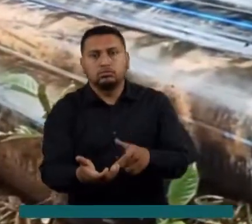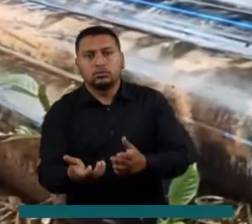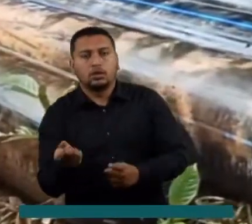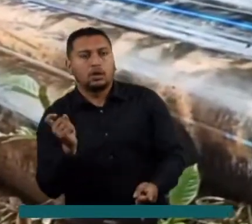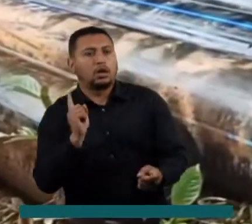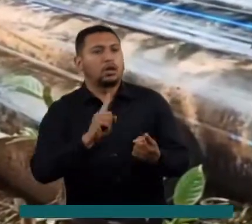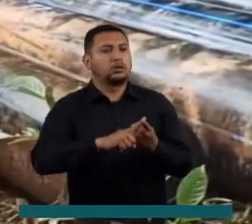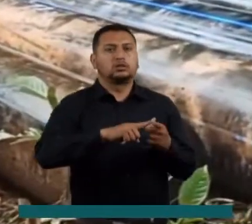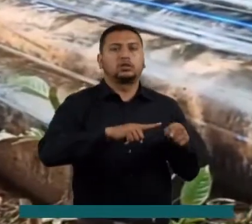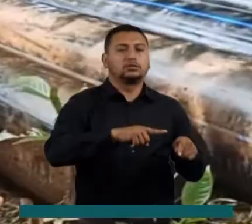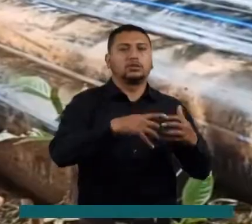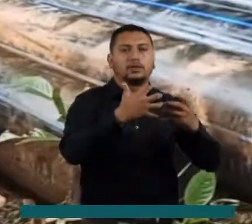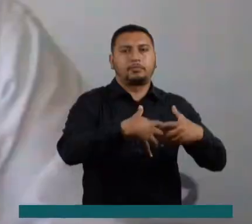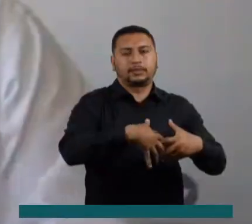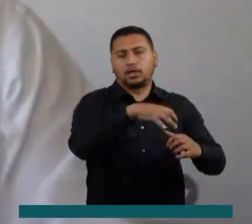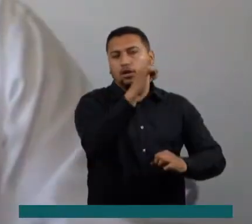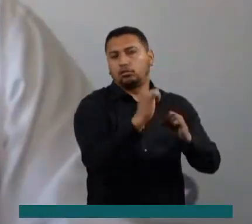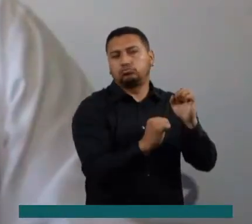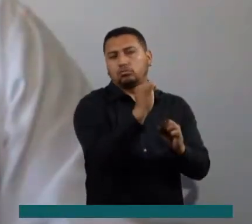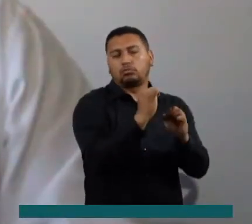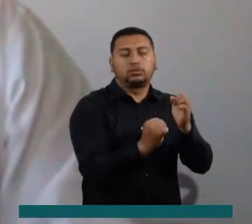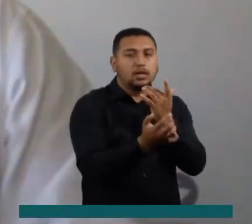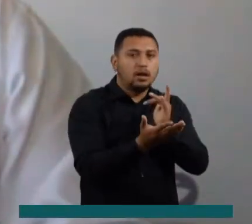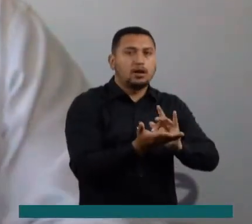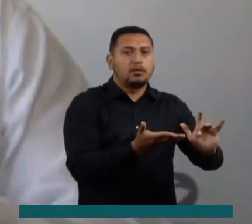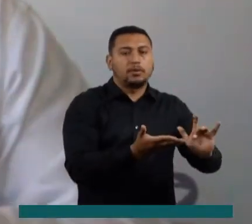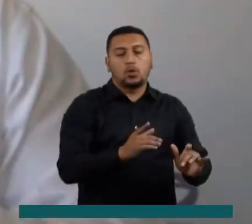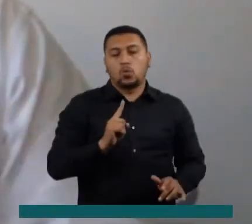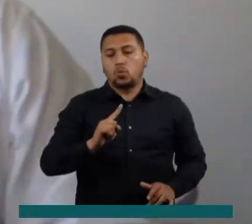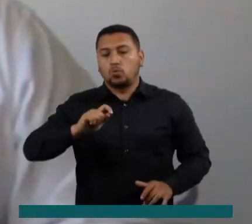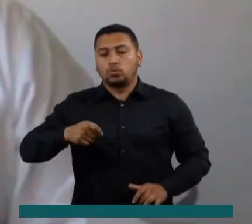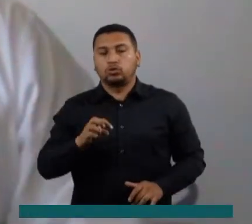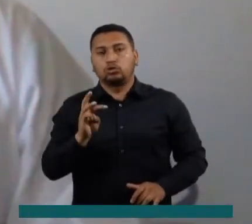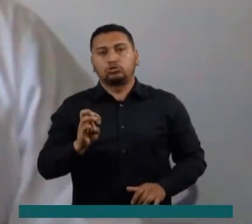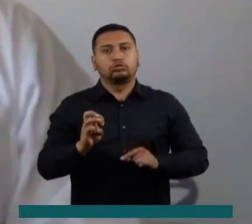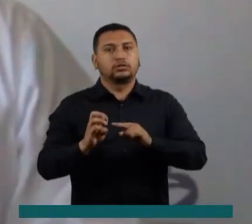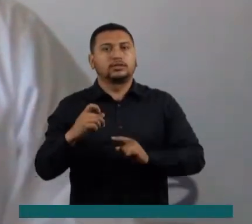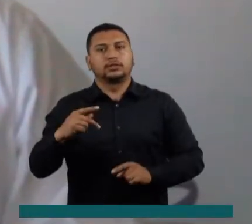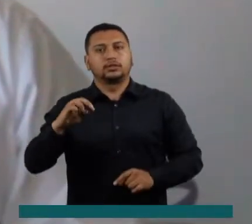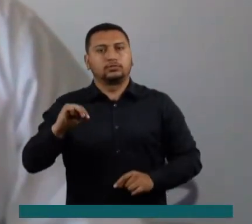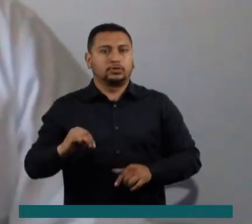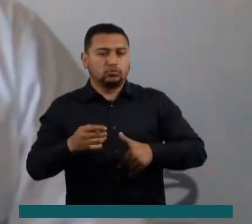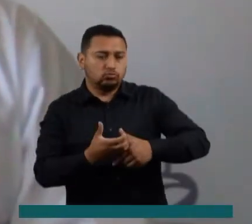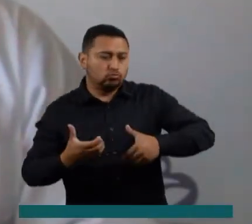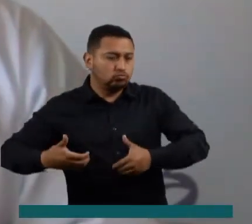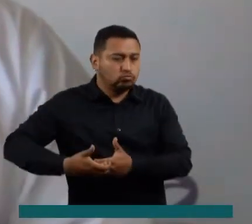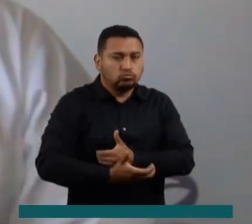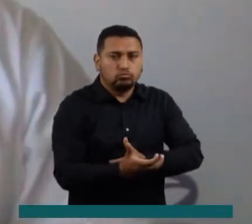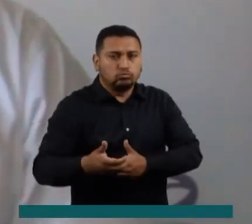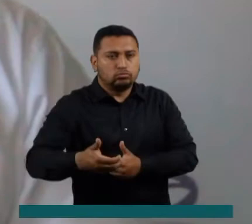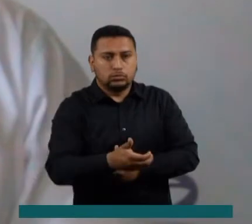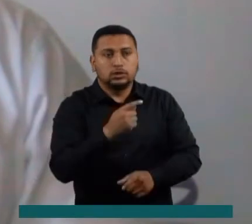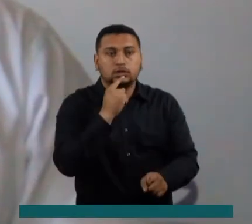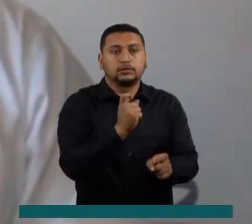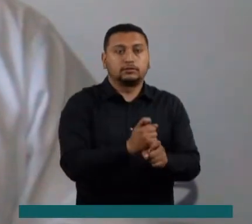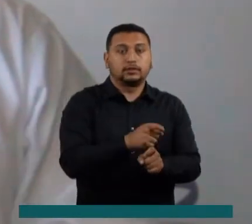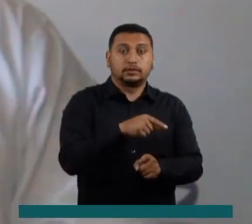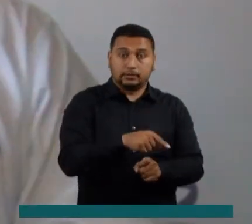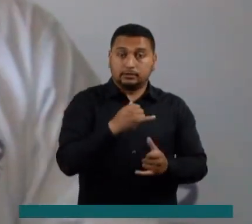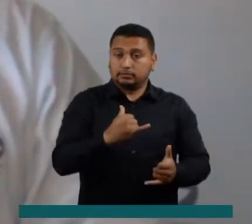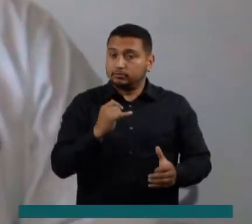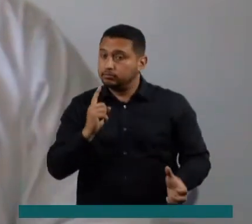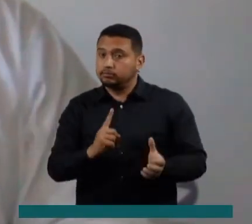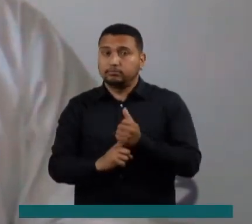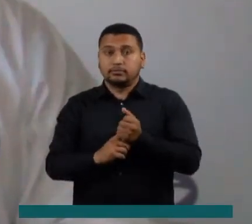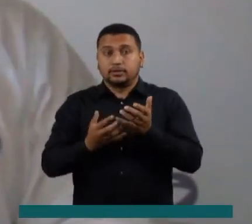el desalinador hasta la planta de tratamiento. 1.8 kilómetros de tubería por unas condiciones bastante difíciles. Con